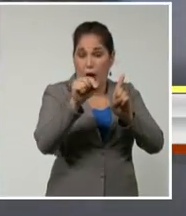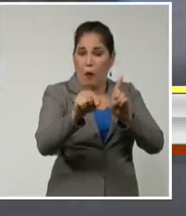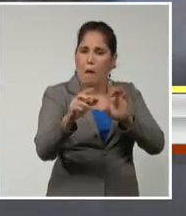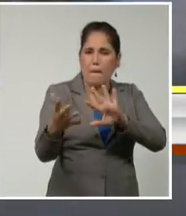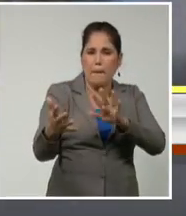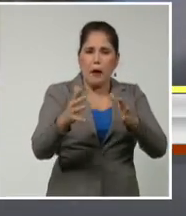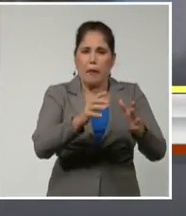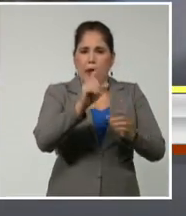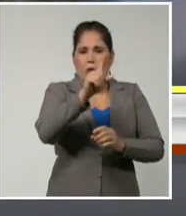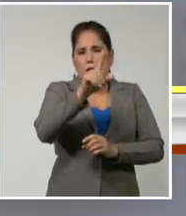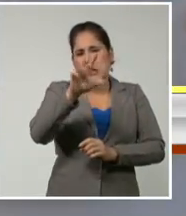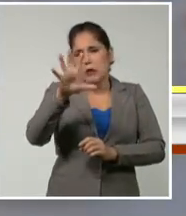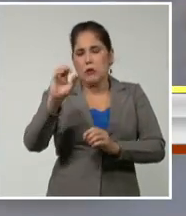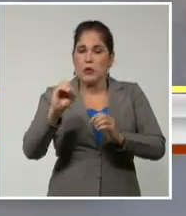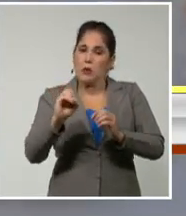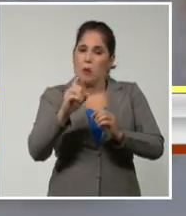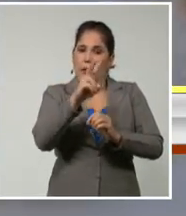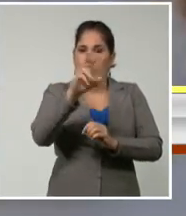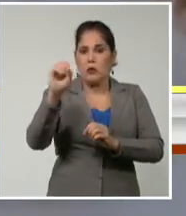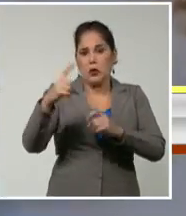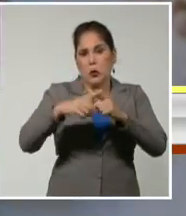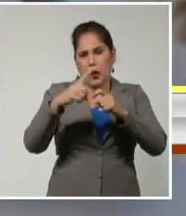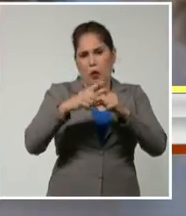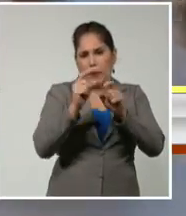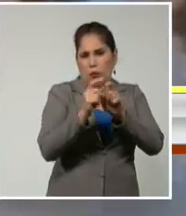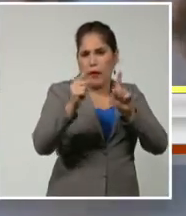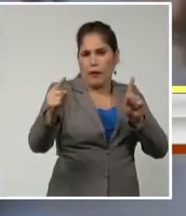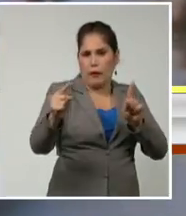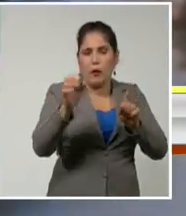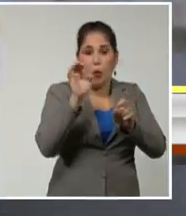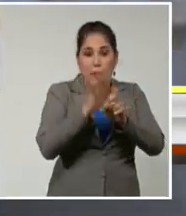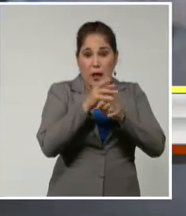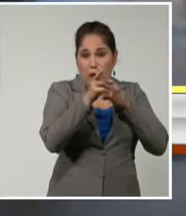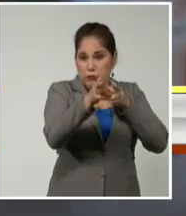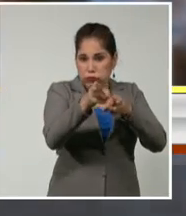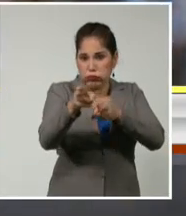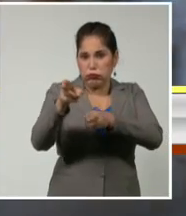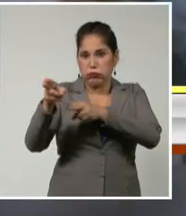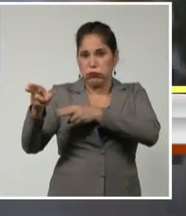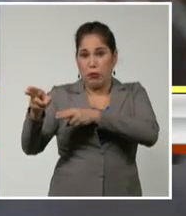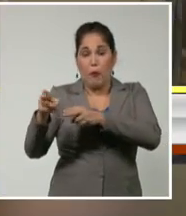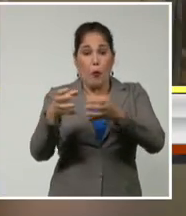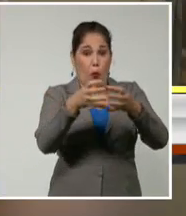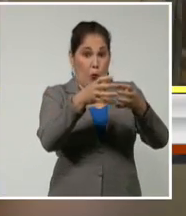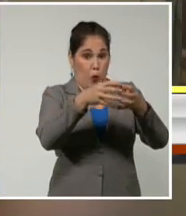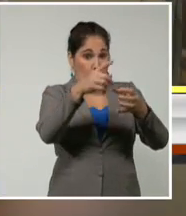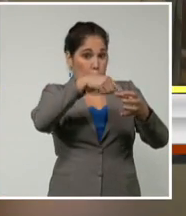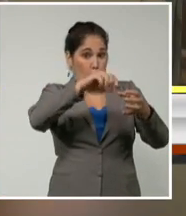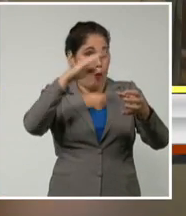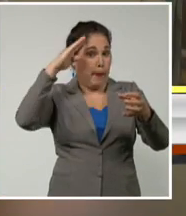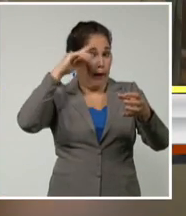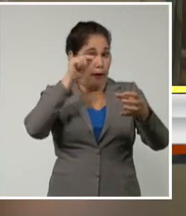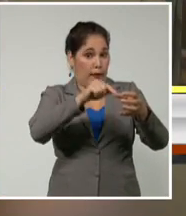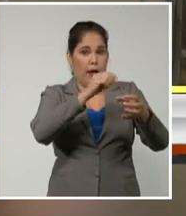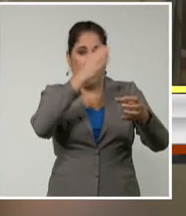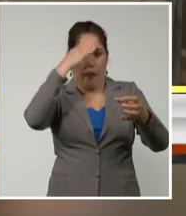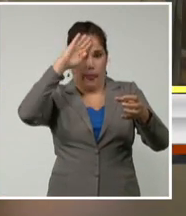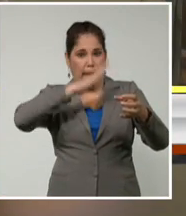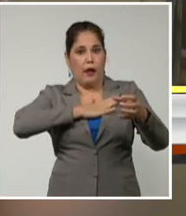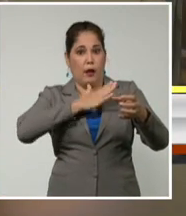como a 250 o 200 kilómetros. Empezaron los combates, había una brigada de cubanos allí,